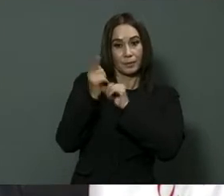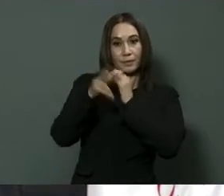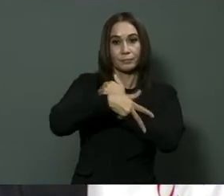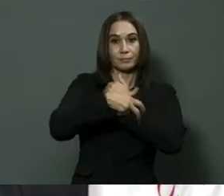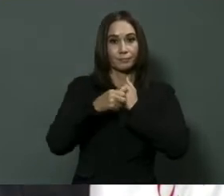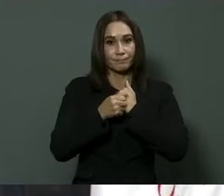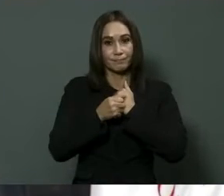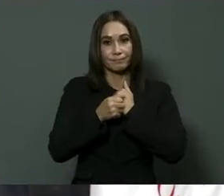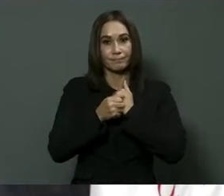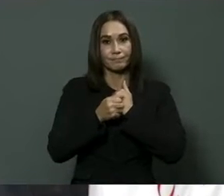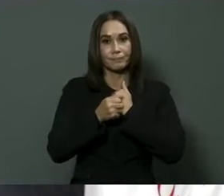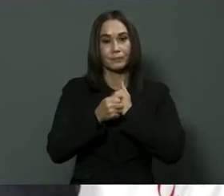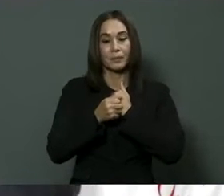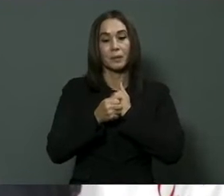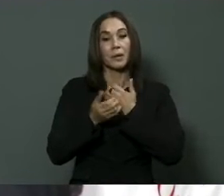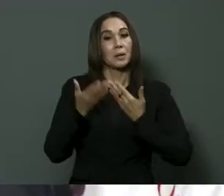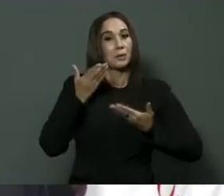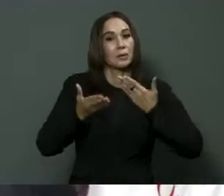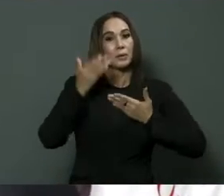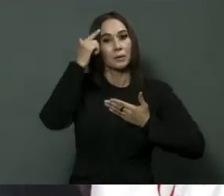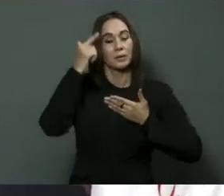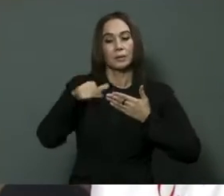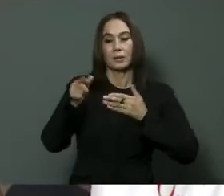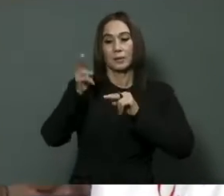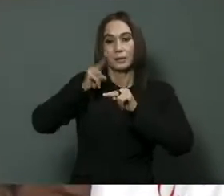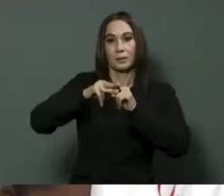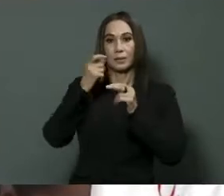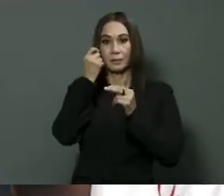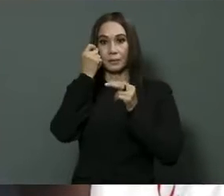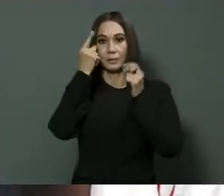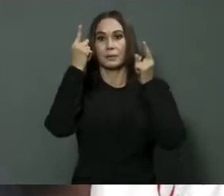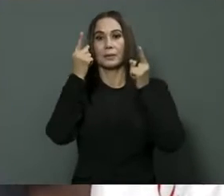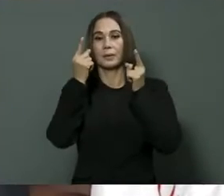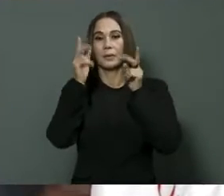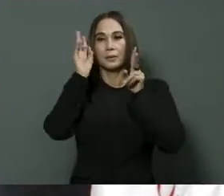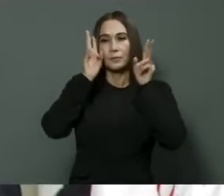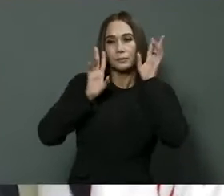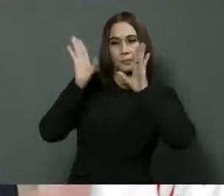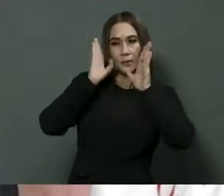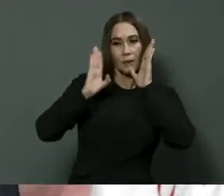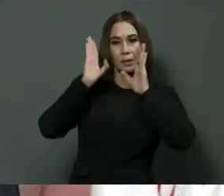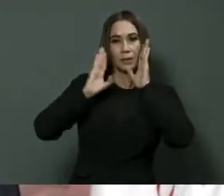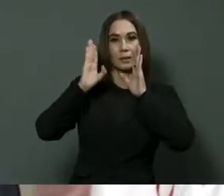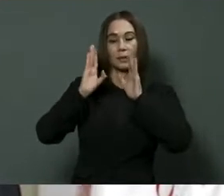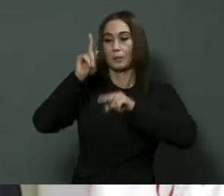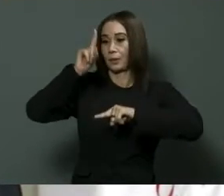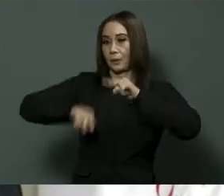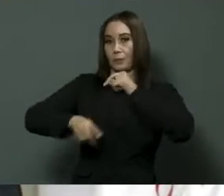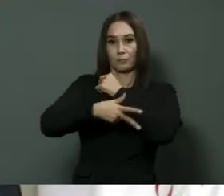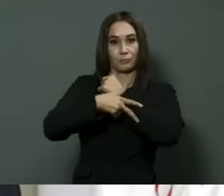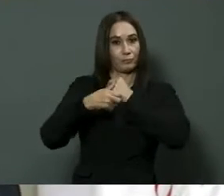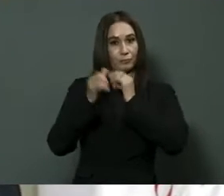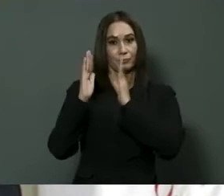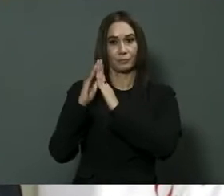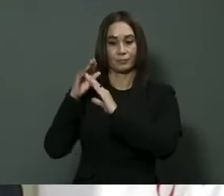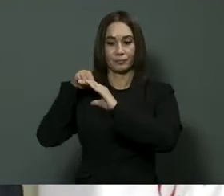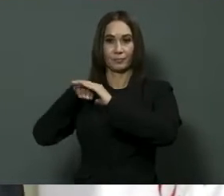ladrón, seguramente permanecería despierto para impedir el asalto de su